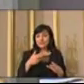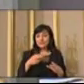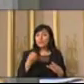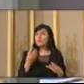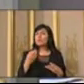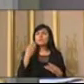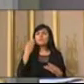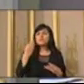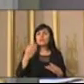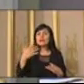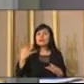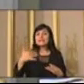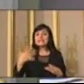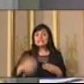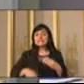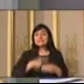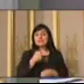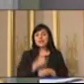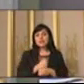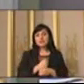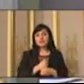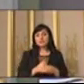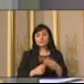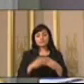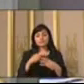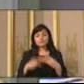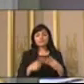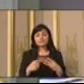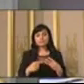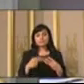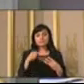periodo de 15 años. Lo anterior a fin de que